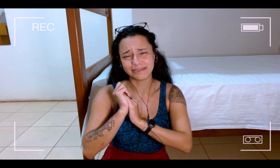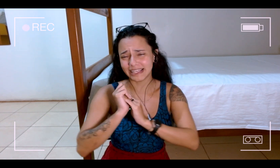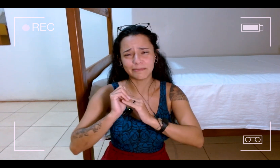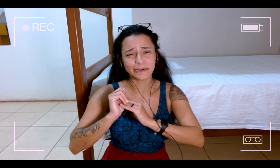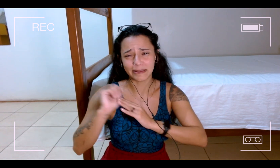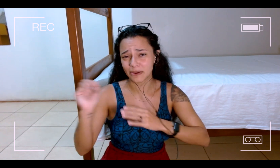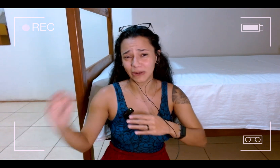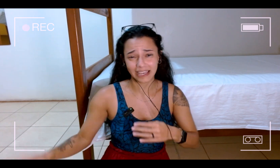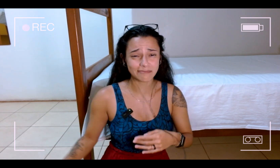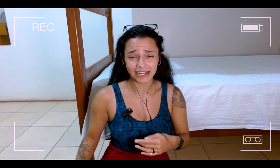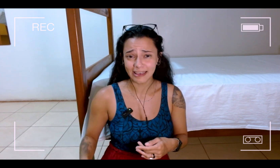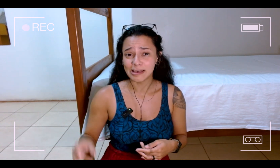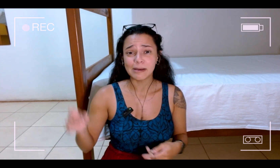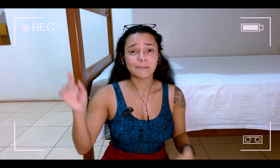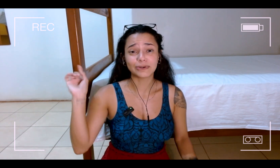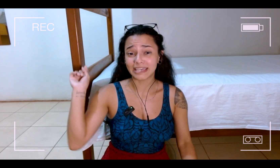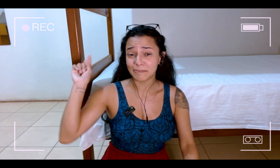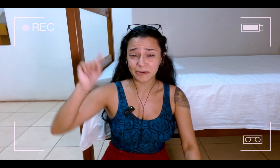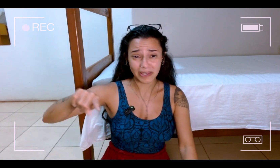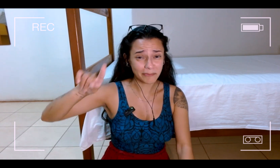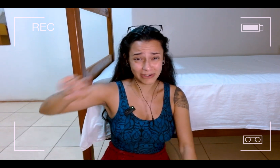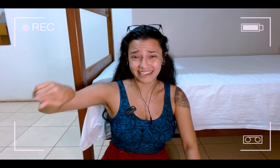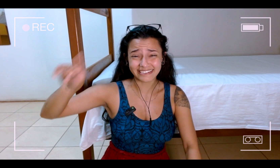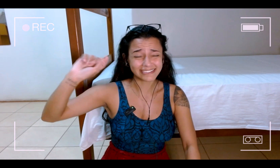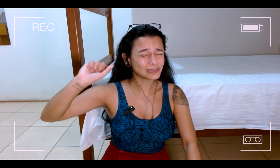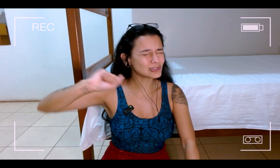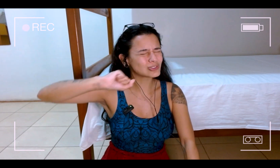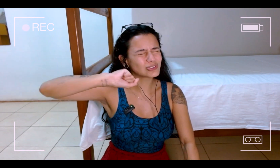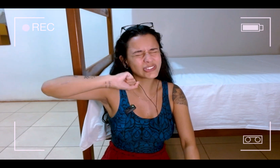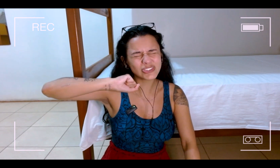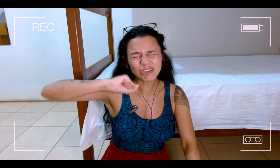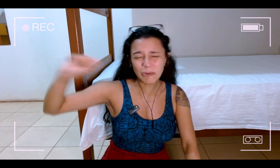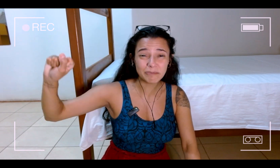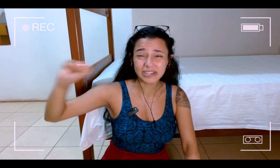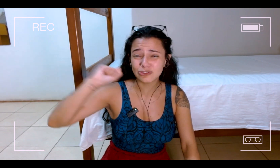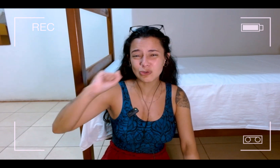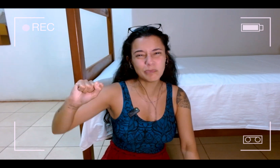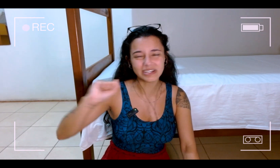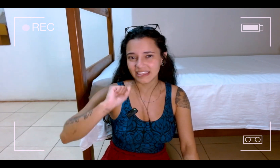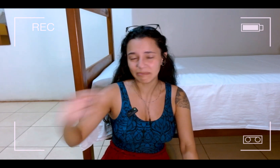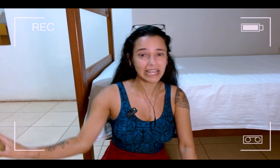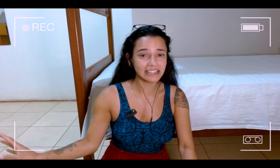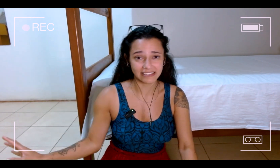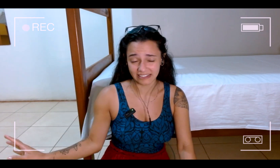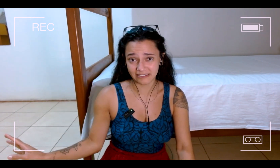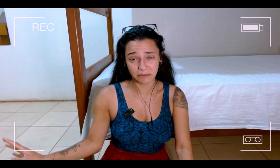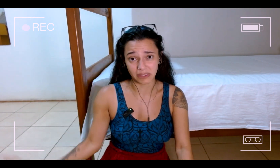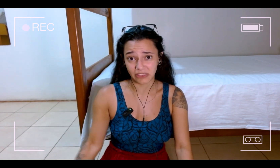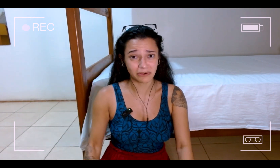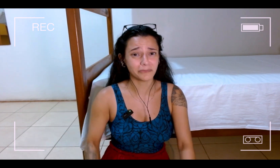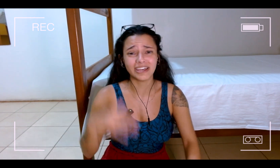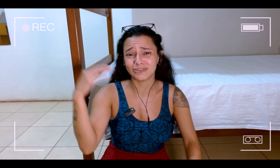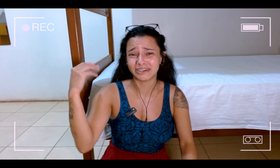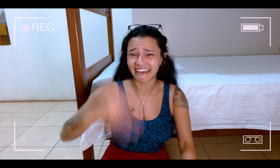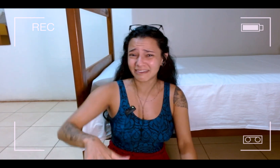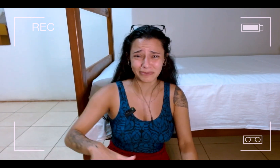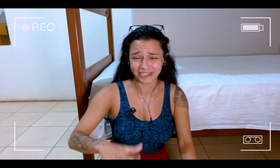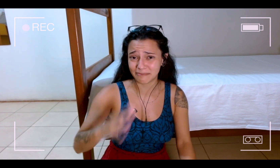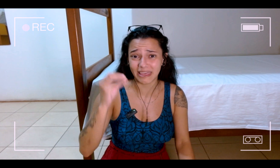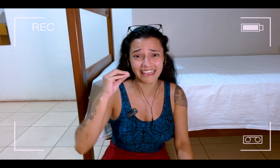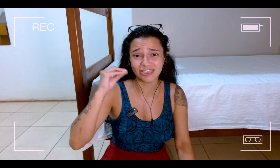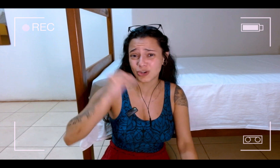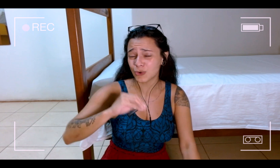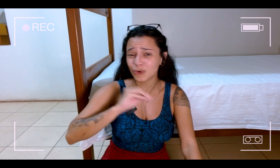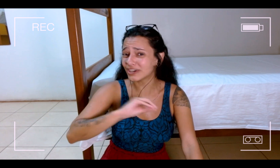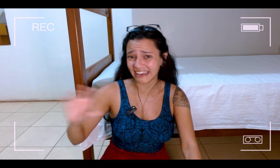Perdón por el problema con la cámara porque me voy a poner súper súper de malas en ese vídeo voy a llorar